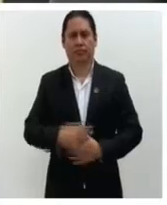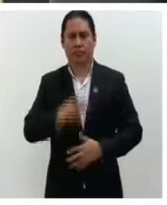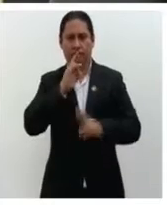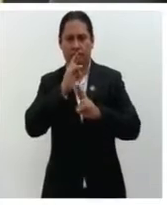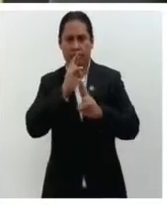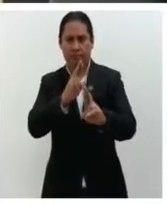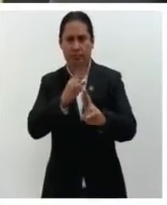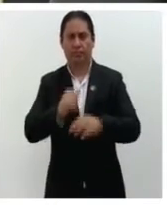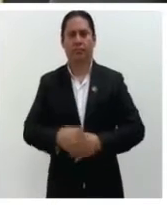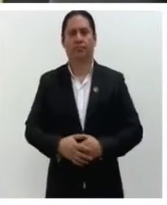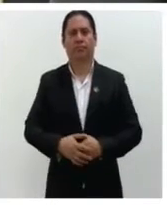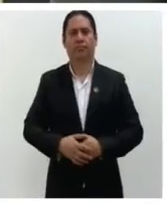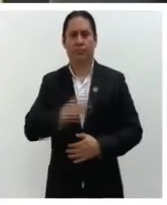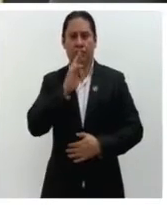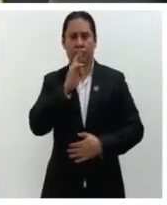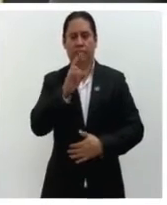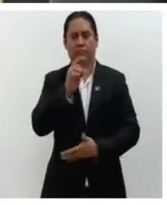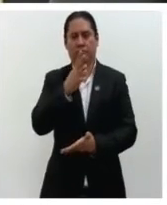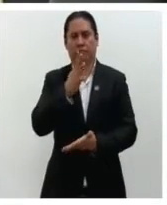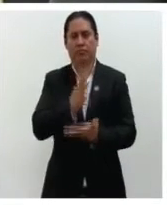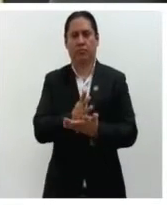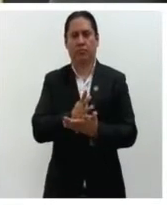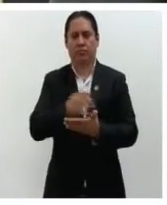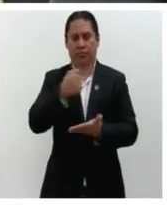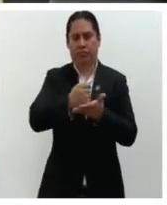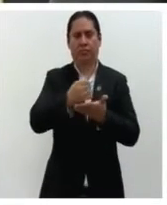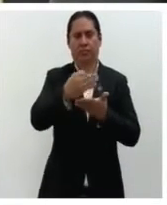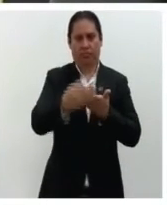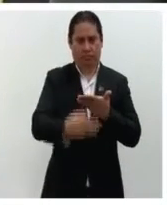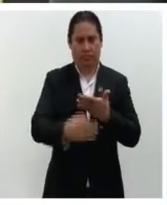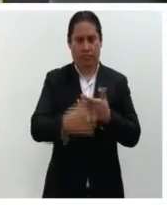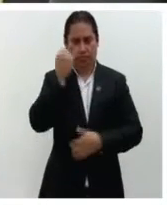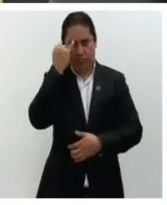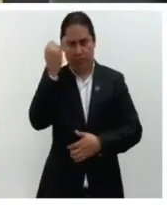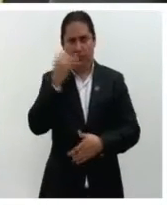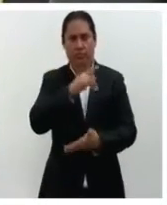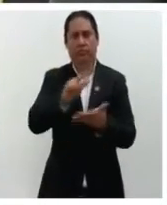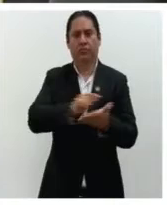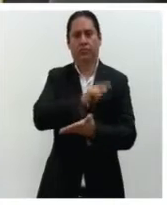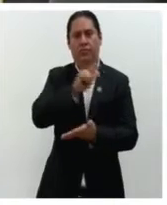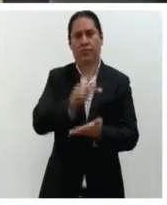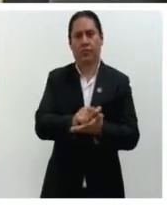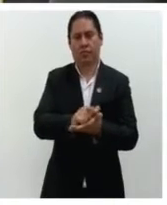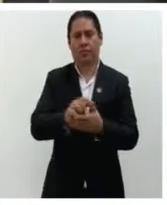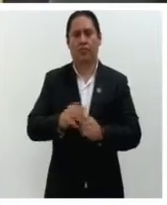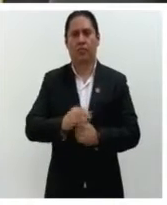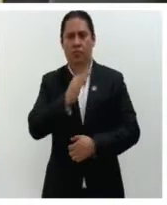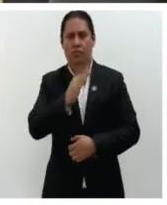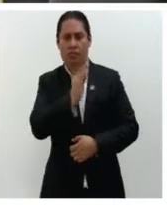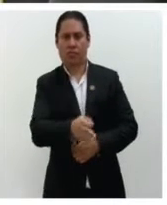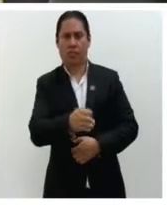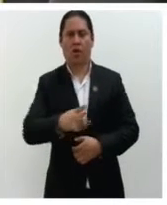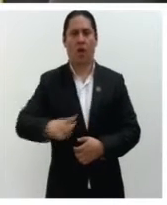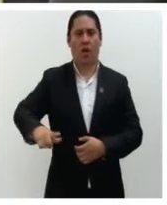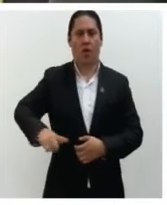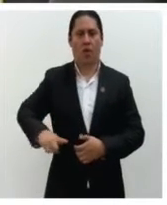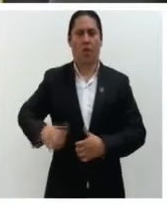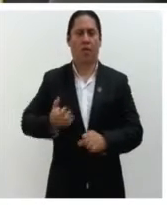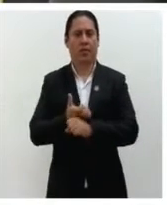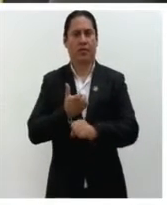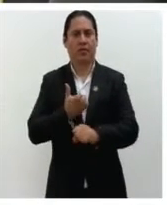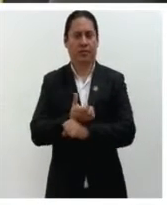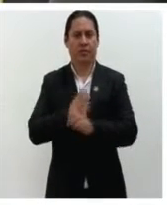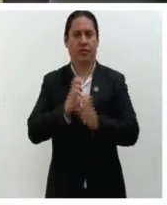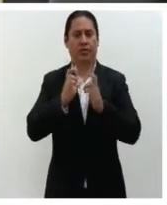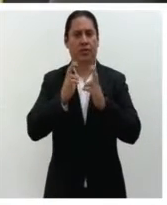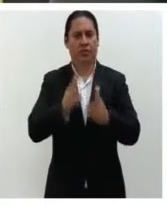Dictamen. Resolutivo único. Es de aprobarse la iniciativa de decreto por el que se autoriza al Ejecutivo del Estado